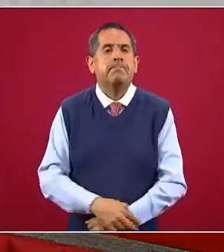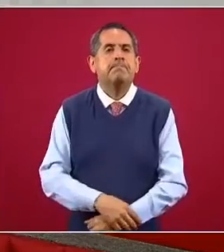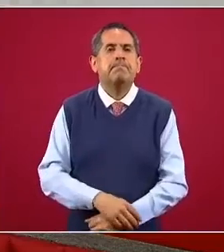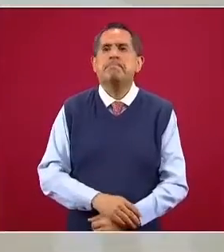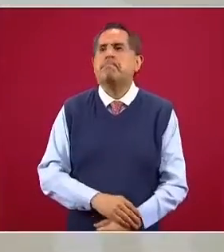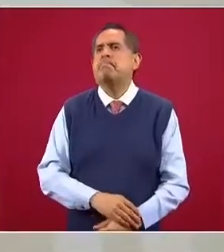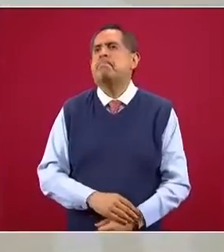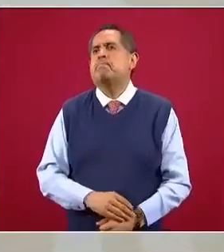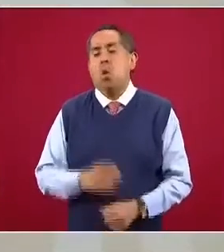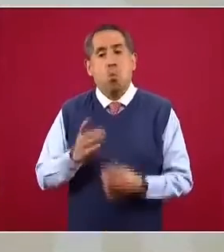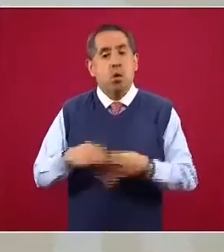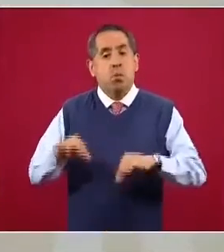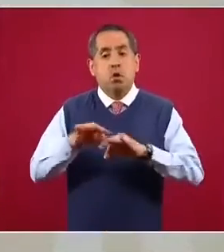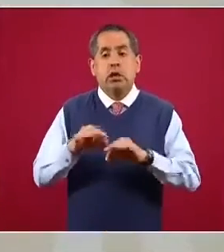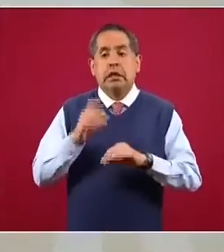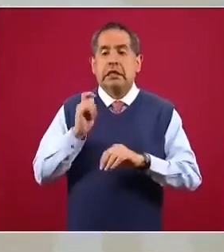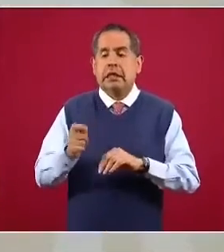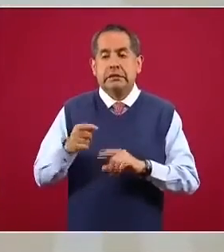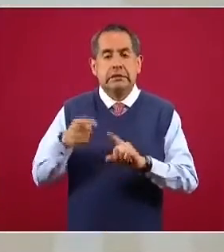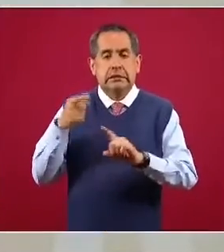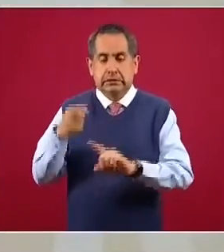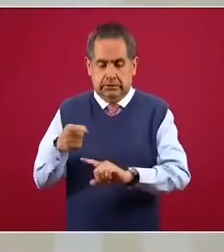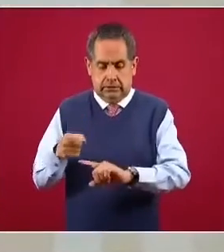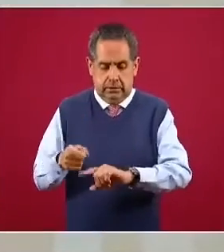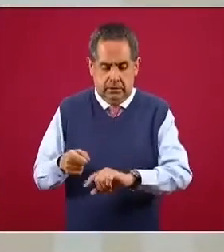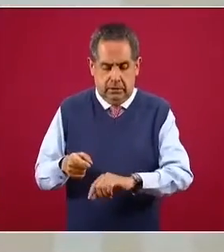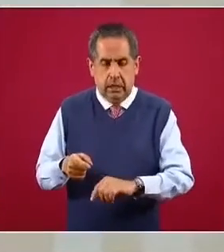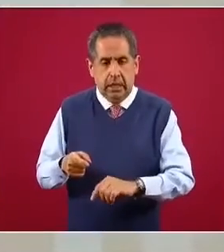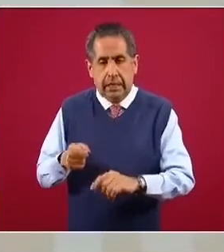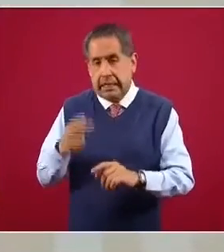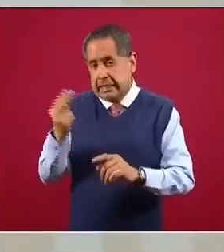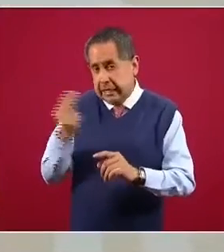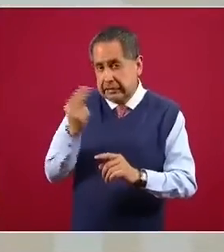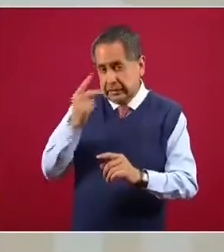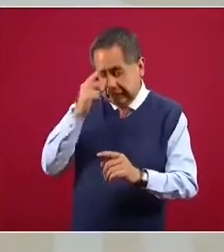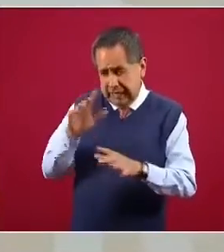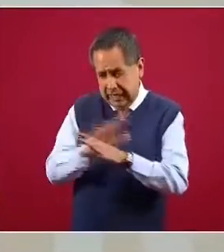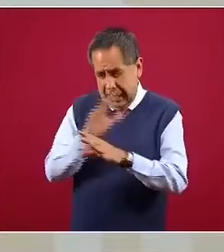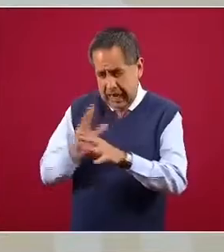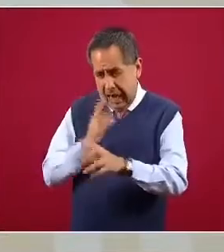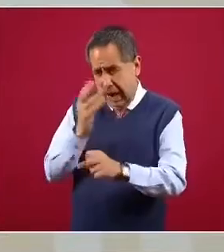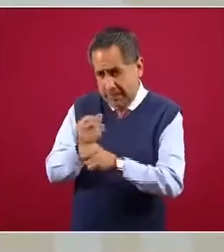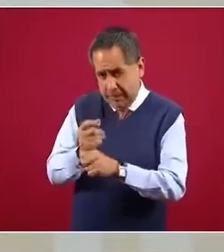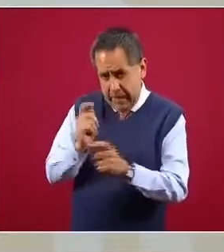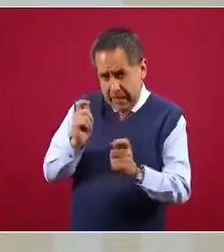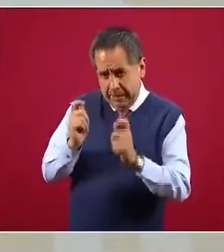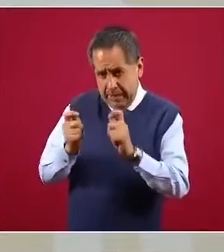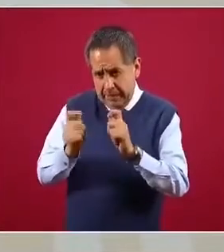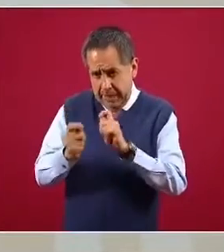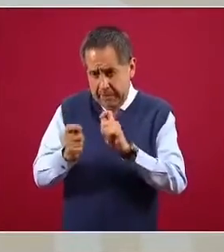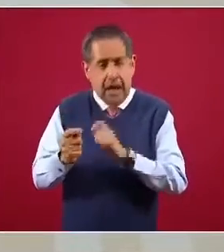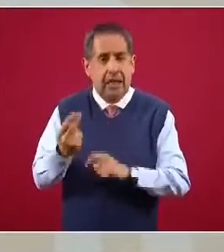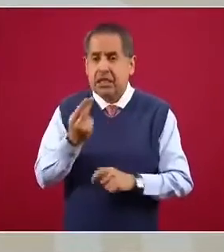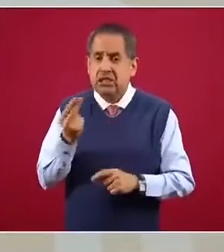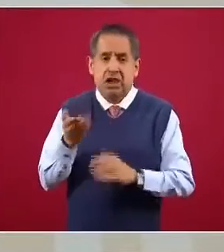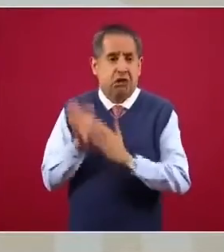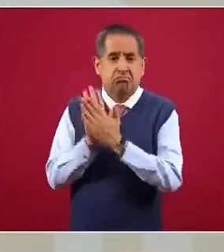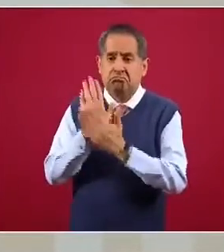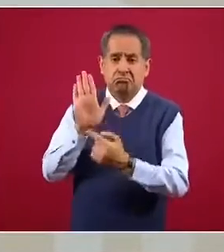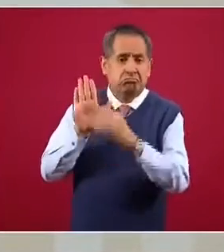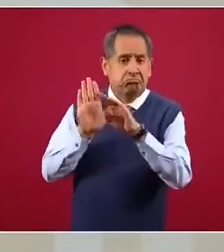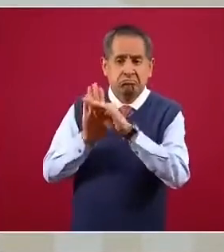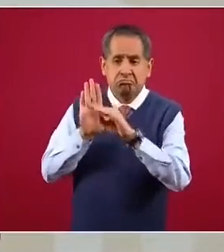importante que los elementos que se necesitan modificar sean presentados explícitamente sobre la